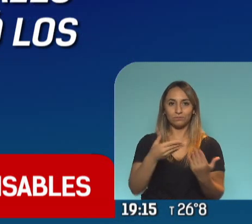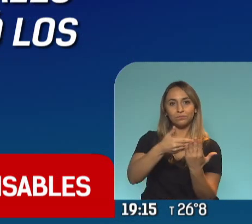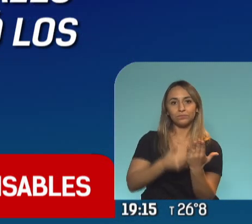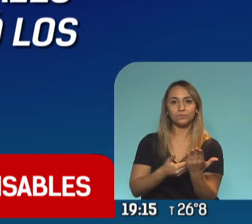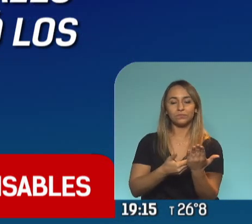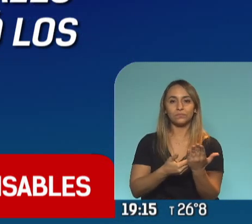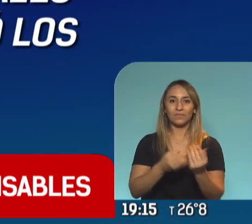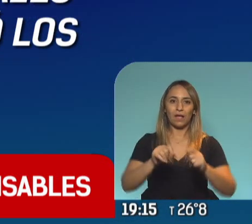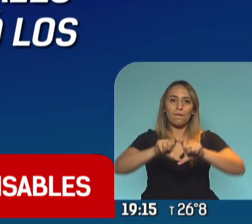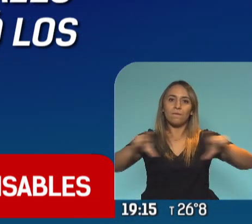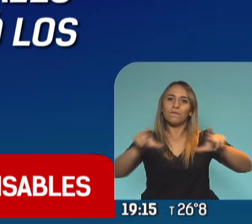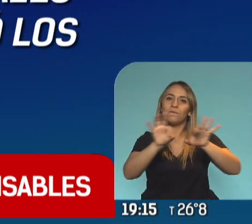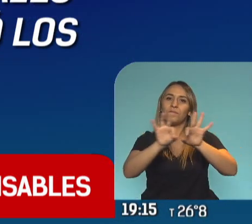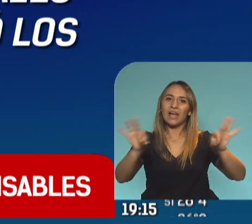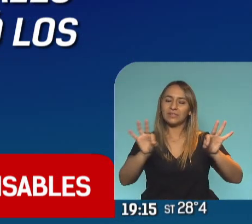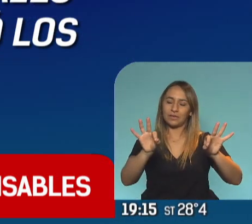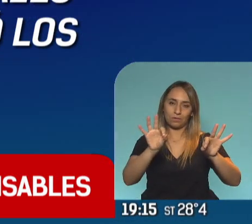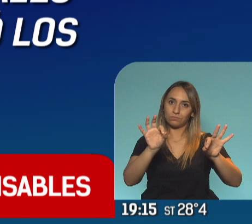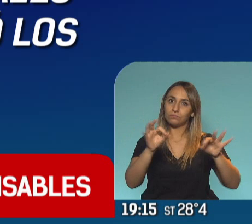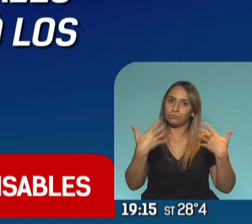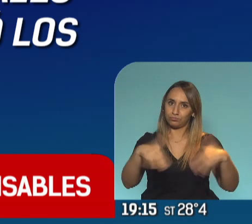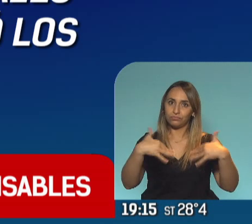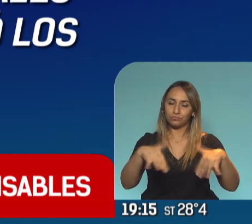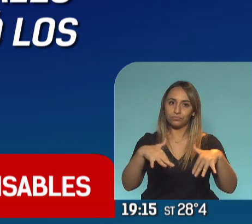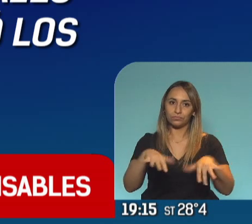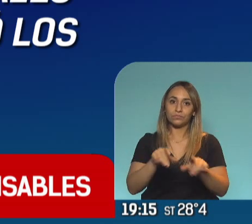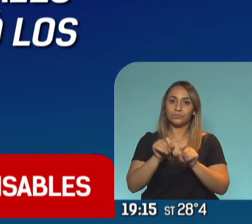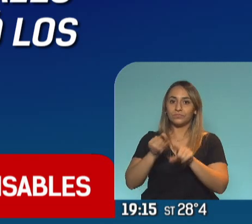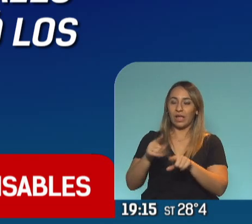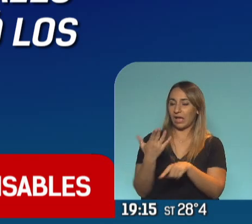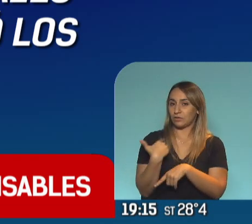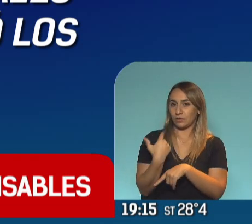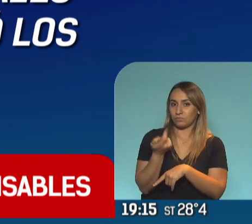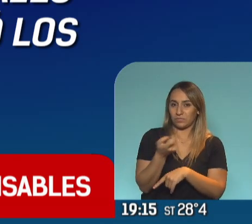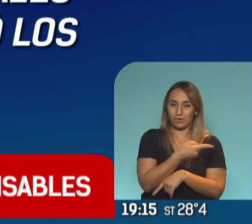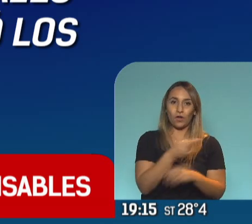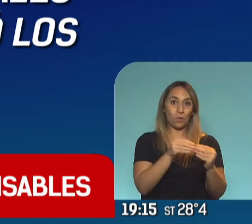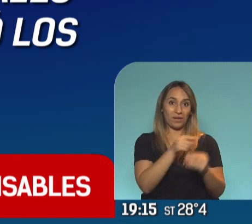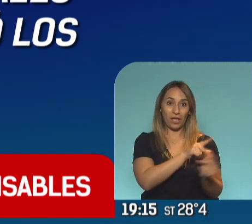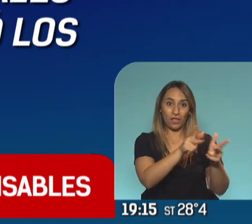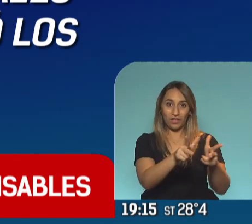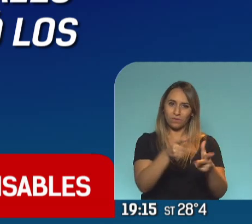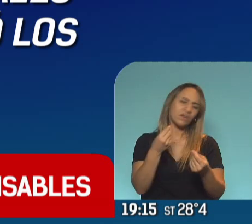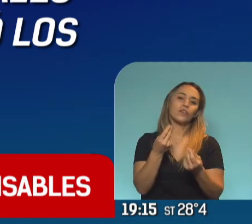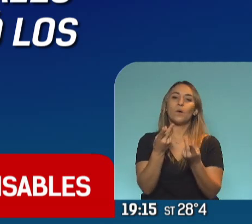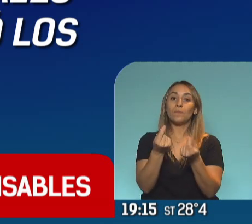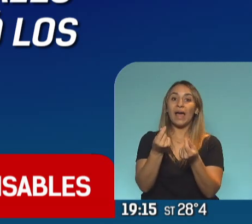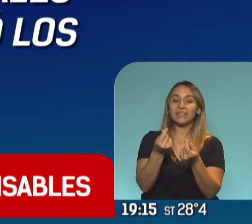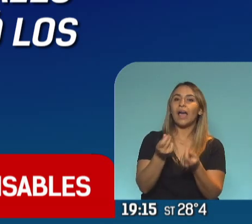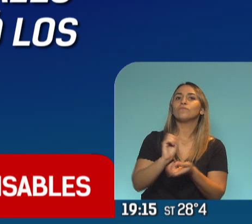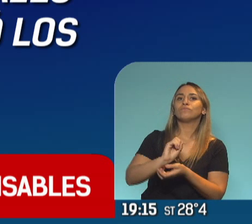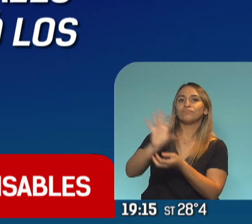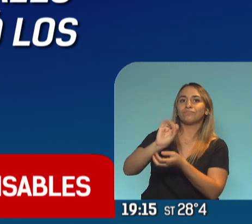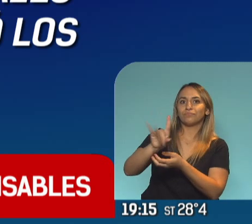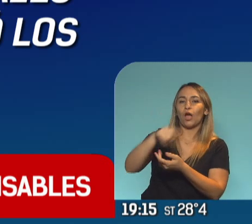podemos ver una frase clave que lo mencionaba Néstor hace un rato, que tiene que ver con esta fuga de capitales. Si querés la podemos leer.